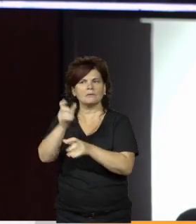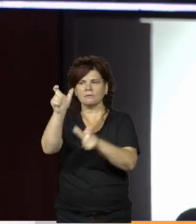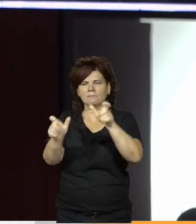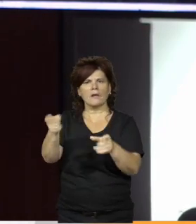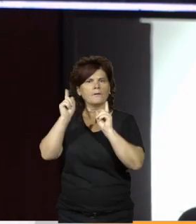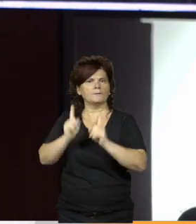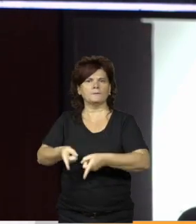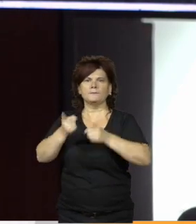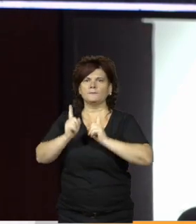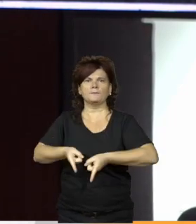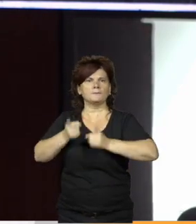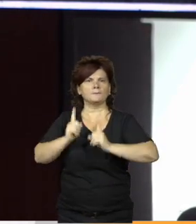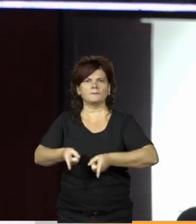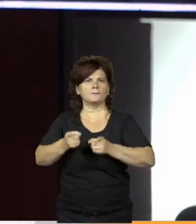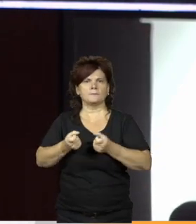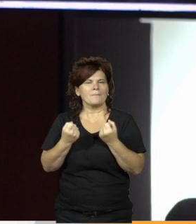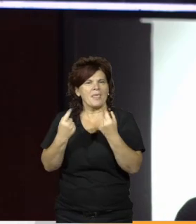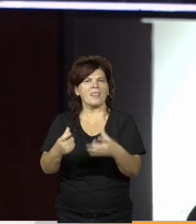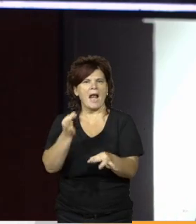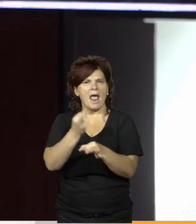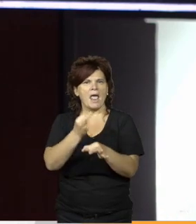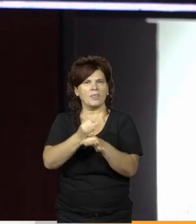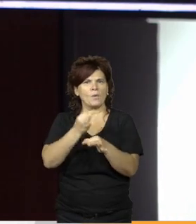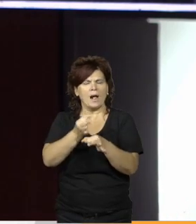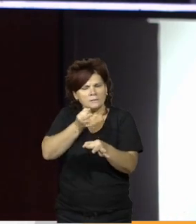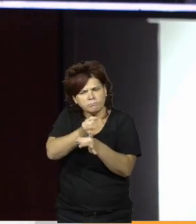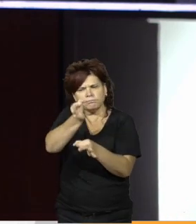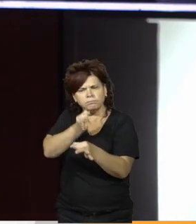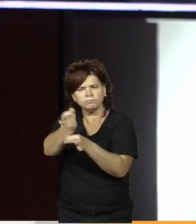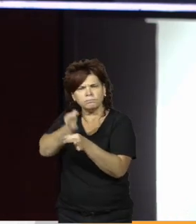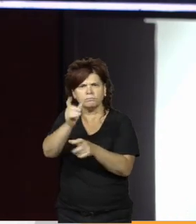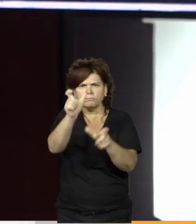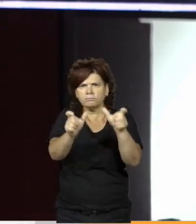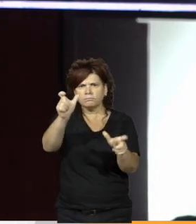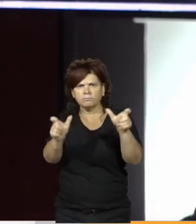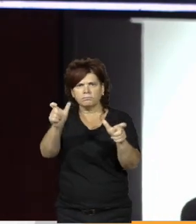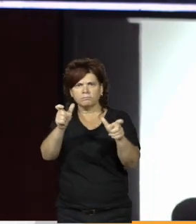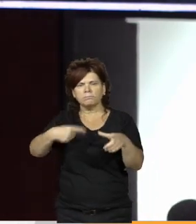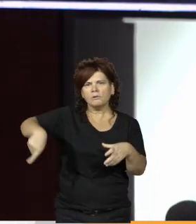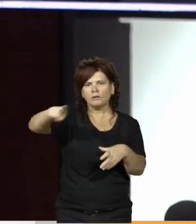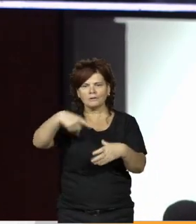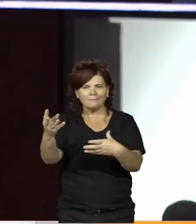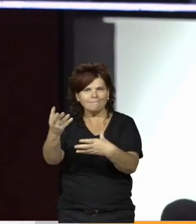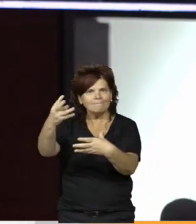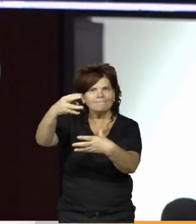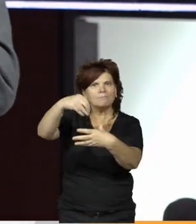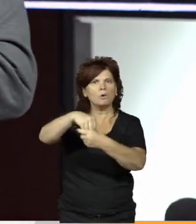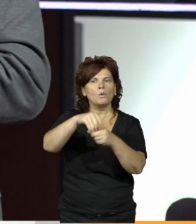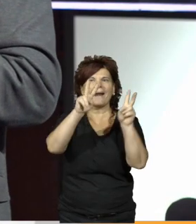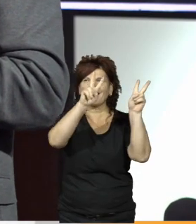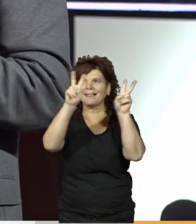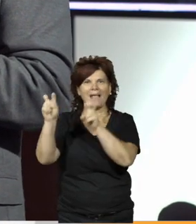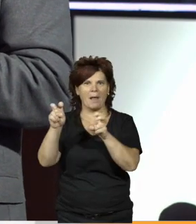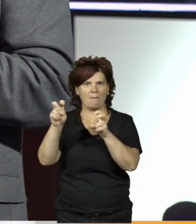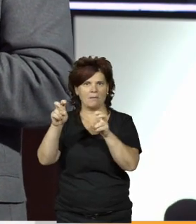seguir dando mayor educación a la sociedad y involucrarnos con estas cuestiones